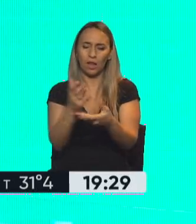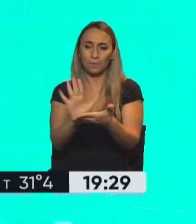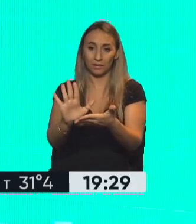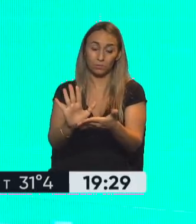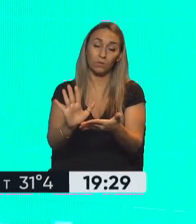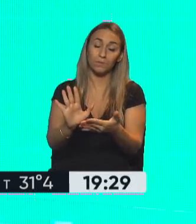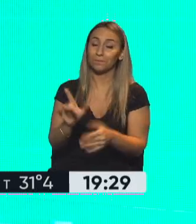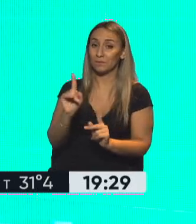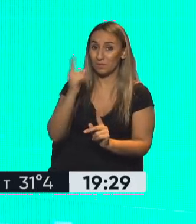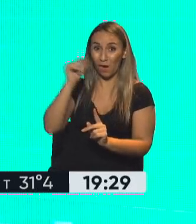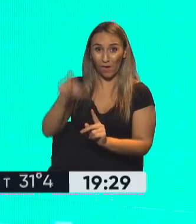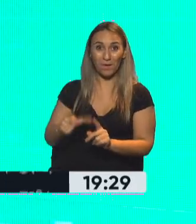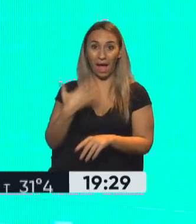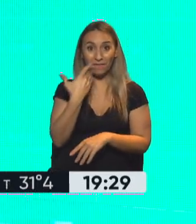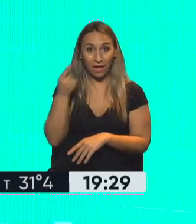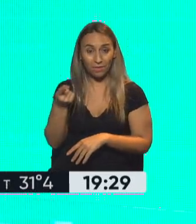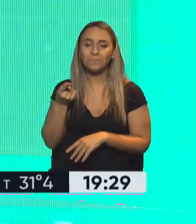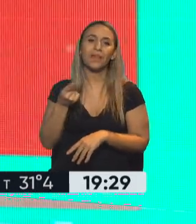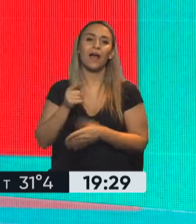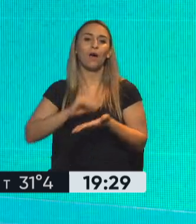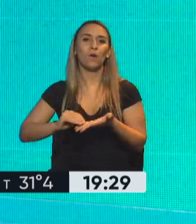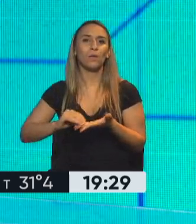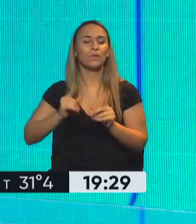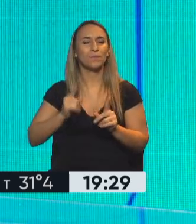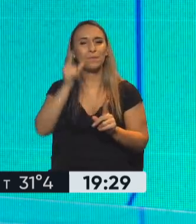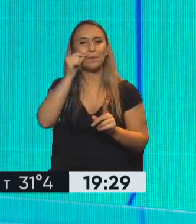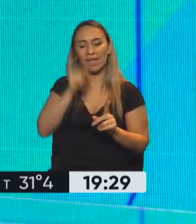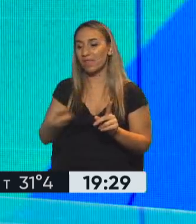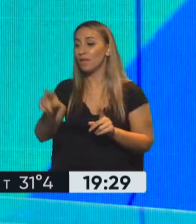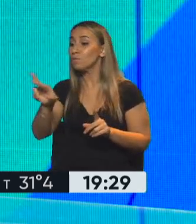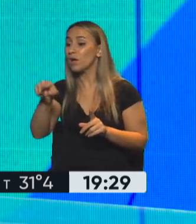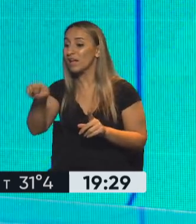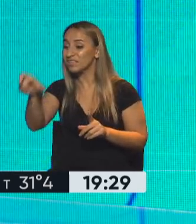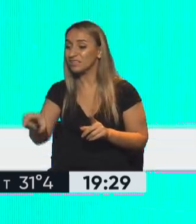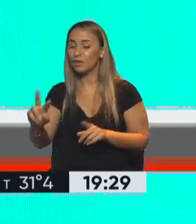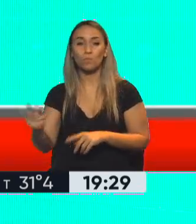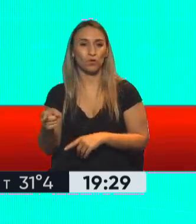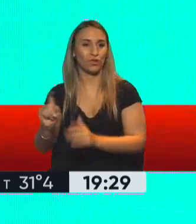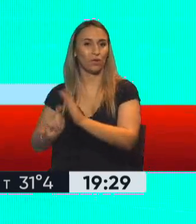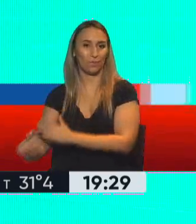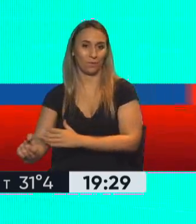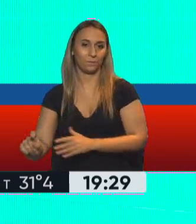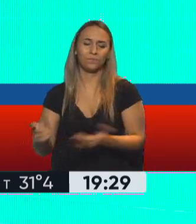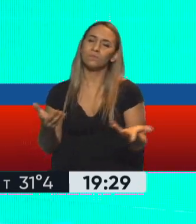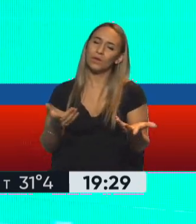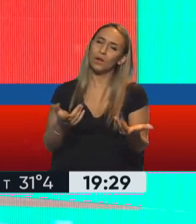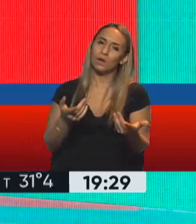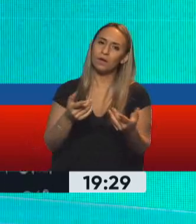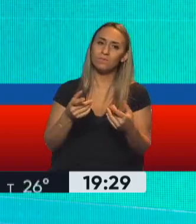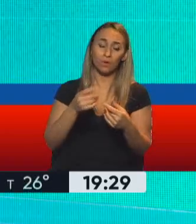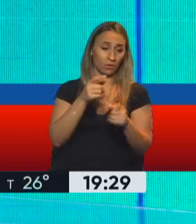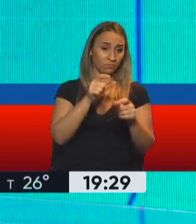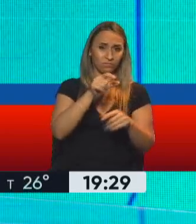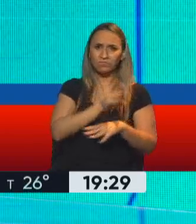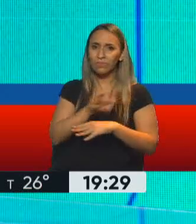verdad que es lamentable ese cruce, y además, ¿por qué no explicarle a las familias? ¿Por qué no acercarse a las familias que están con